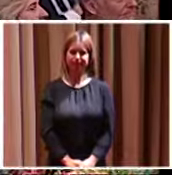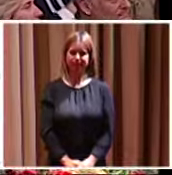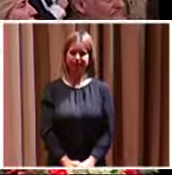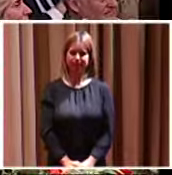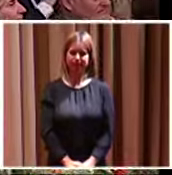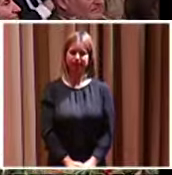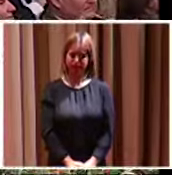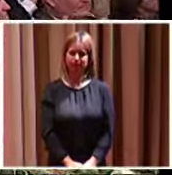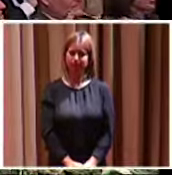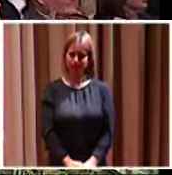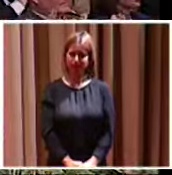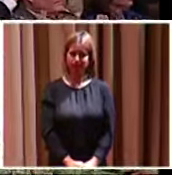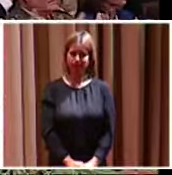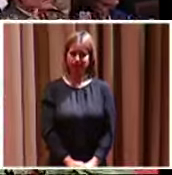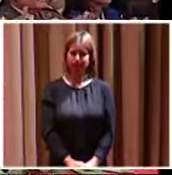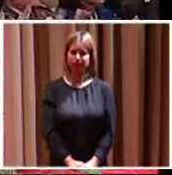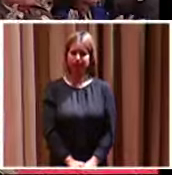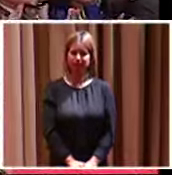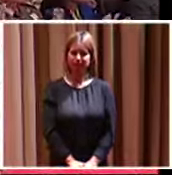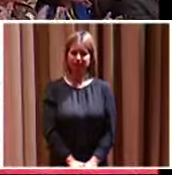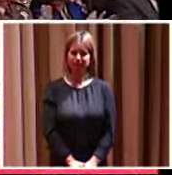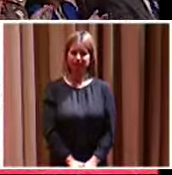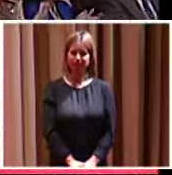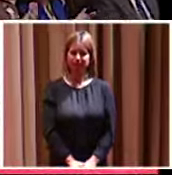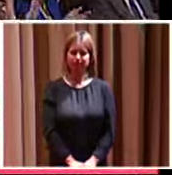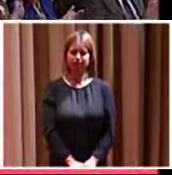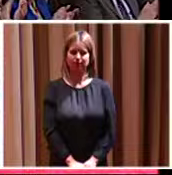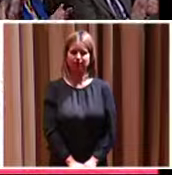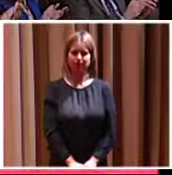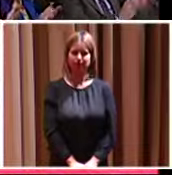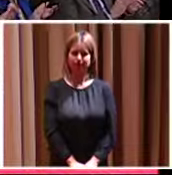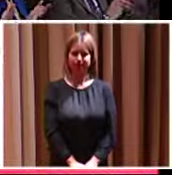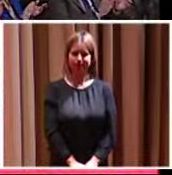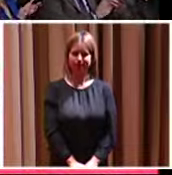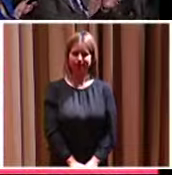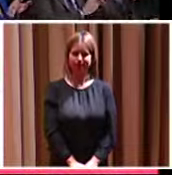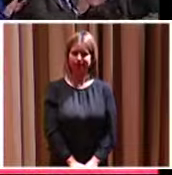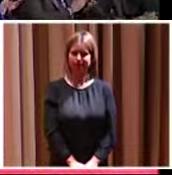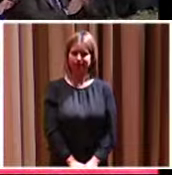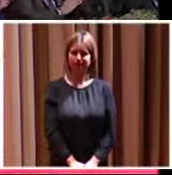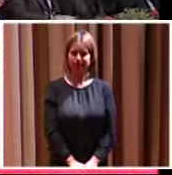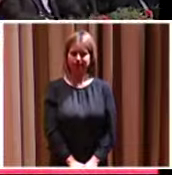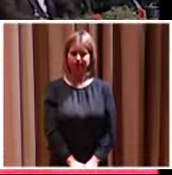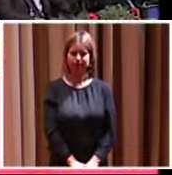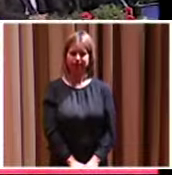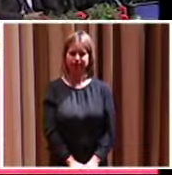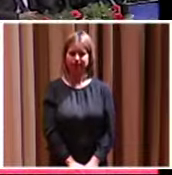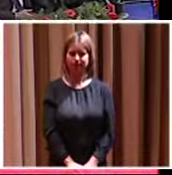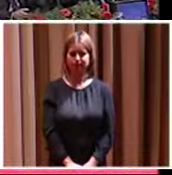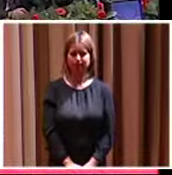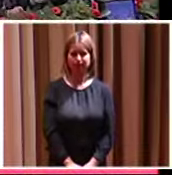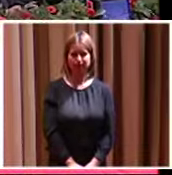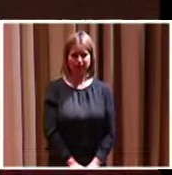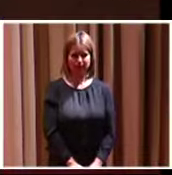Un viva Granada que ha dejado la alcaldesa de Granada, doña Marifran Carazo, en este auditorio de Manuel de